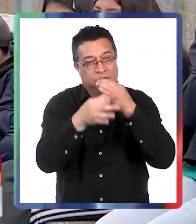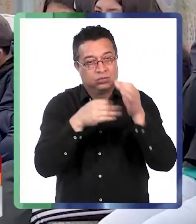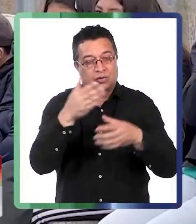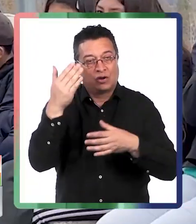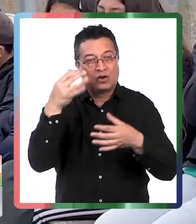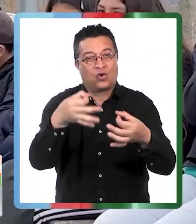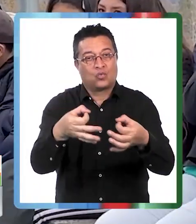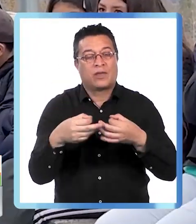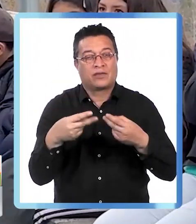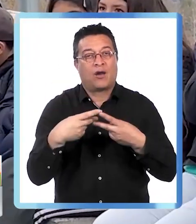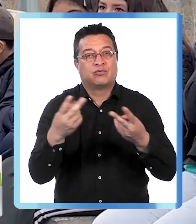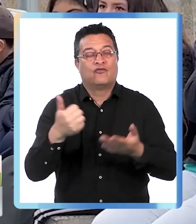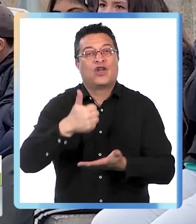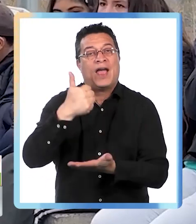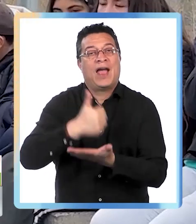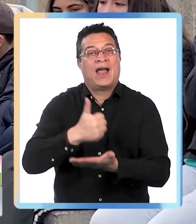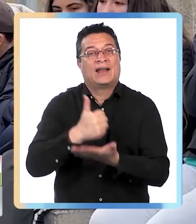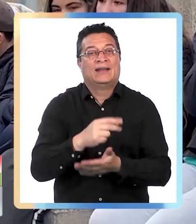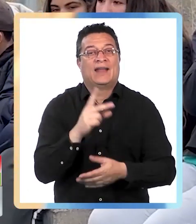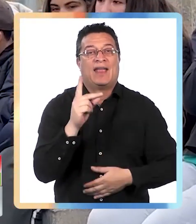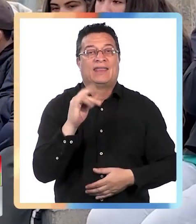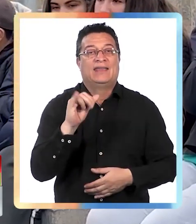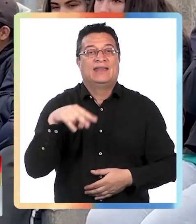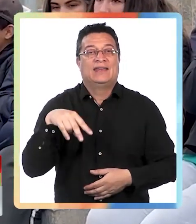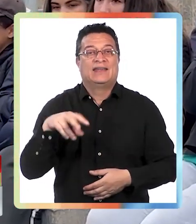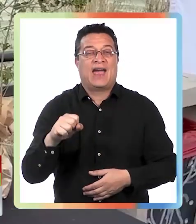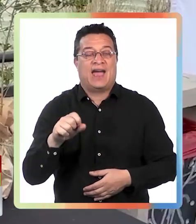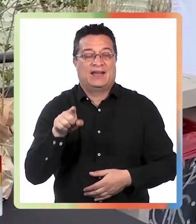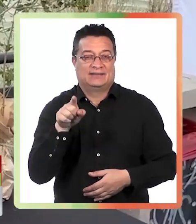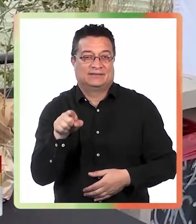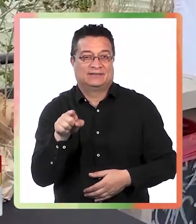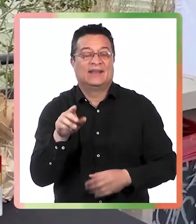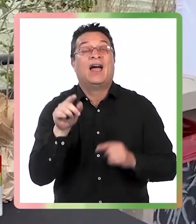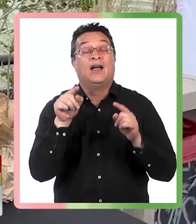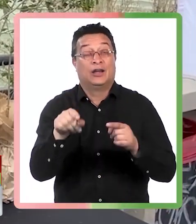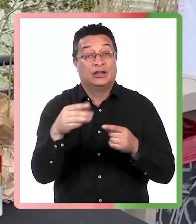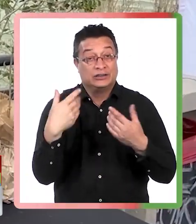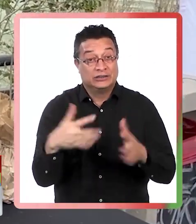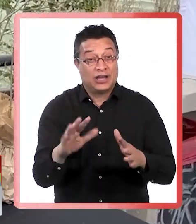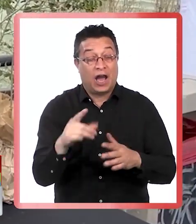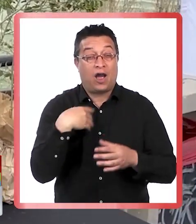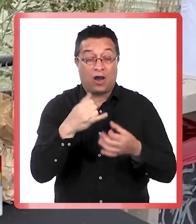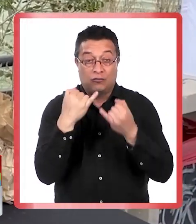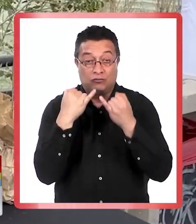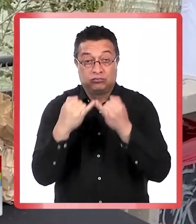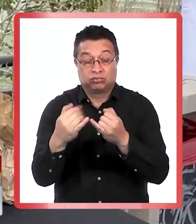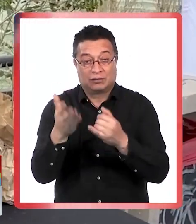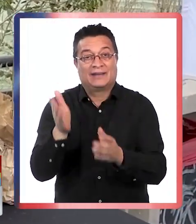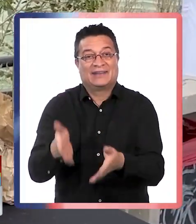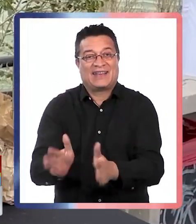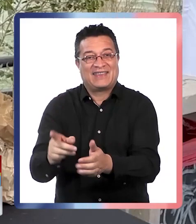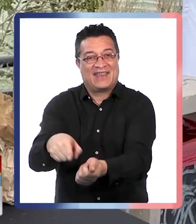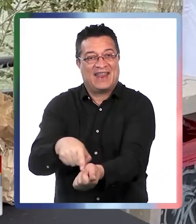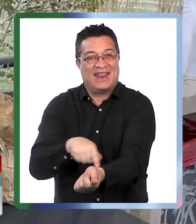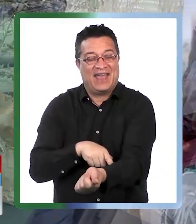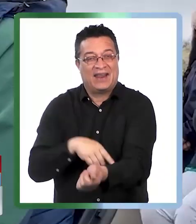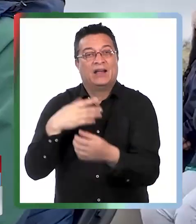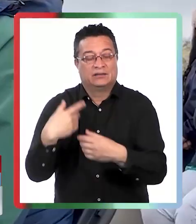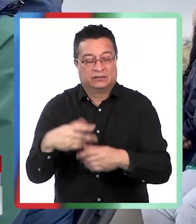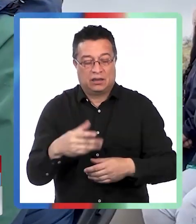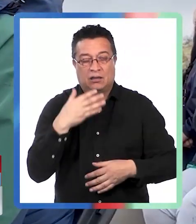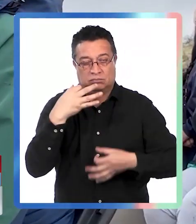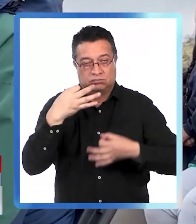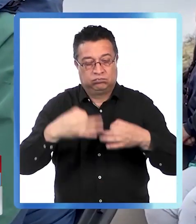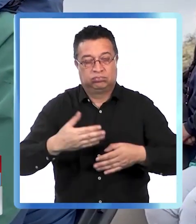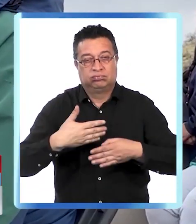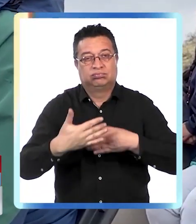en la pasada cuenta pública de la alcaldesa Dina González, ese mismo que a solo un mes de informado a los callelarguinos comienza a ser